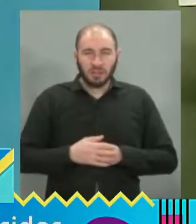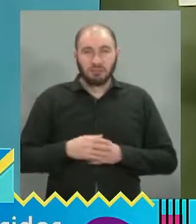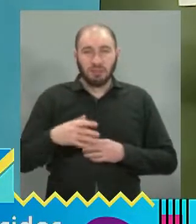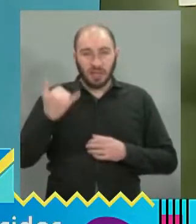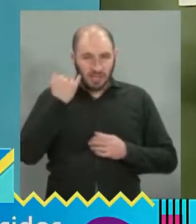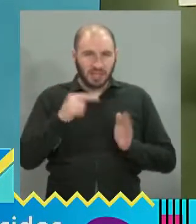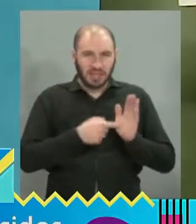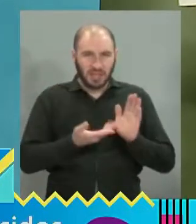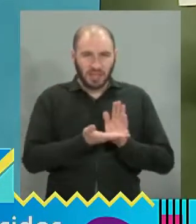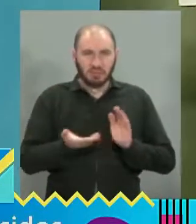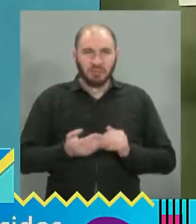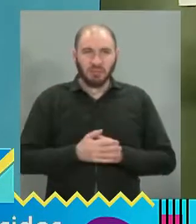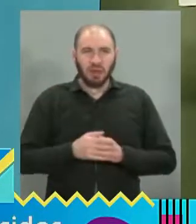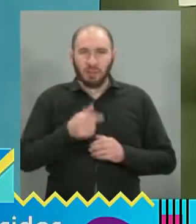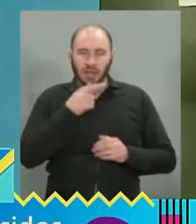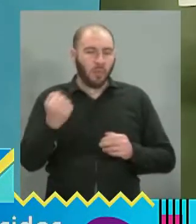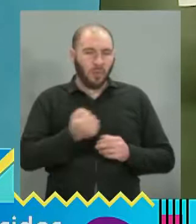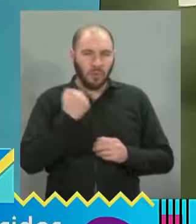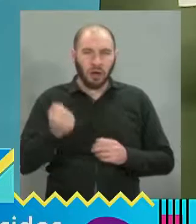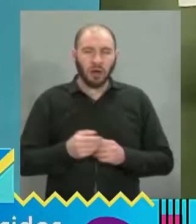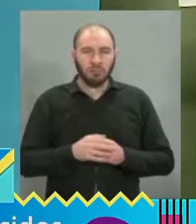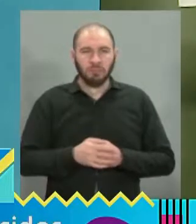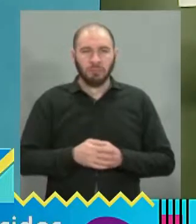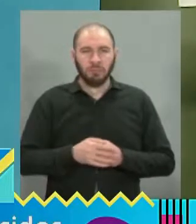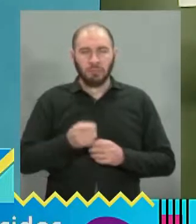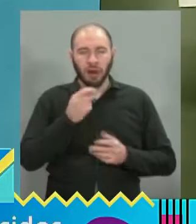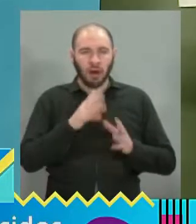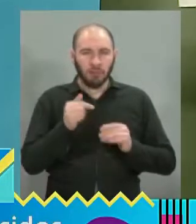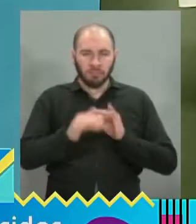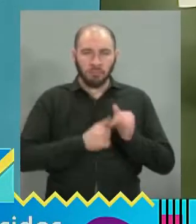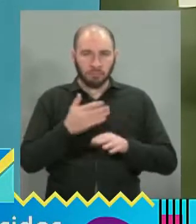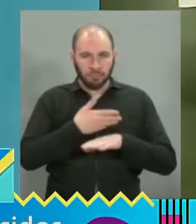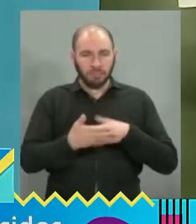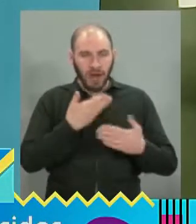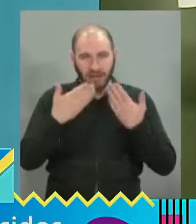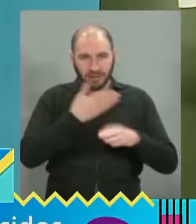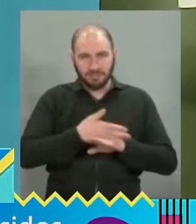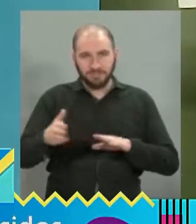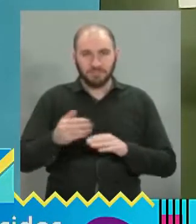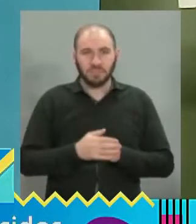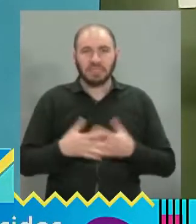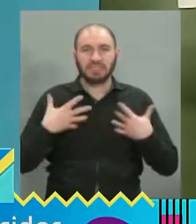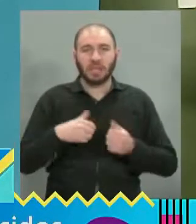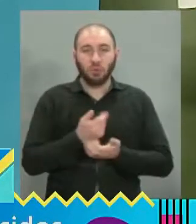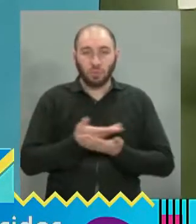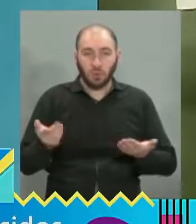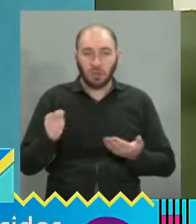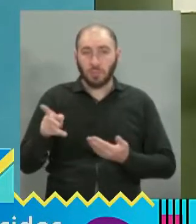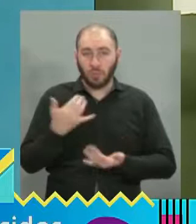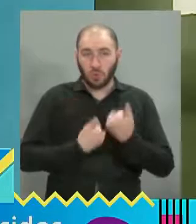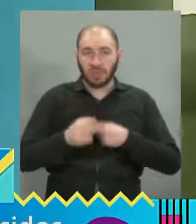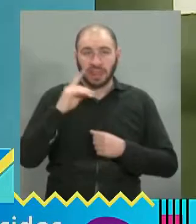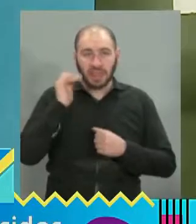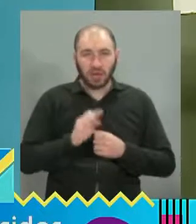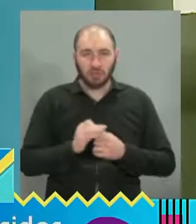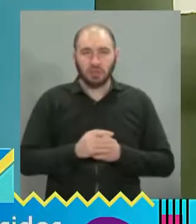vio que es como la pata fundamental de la mesa, si se quiere lo vamos a seguir viendo. La salud pública, vos recién, Diego, también